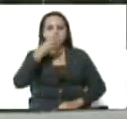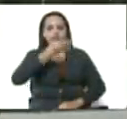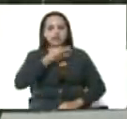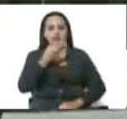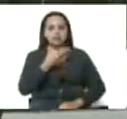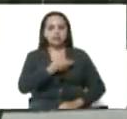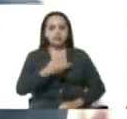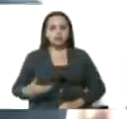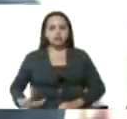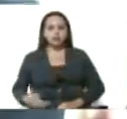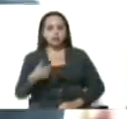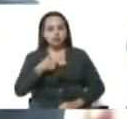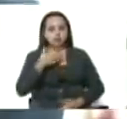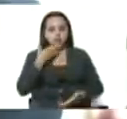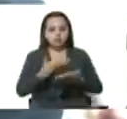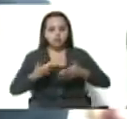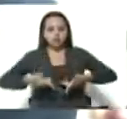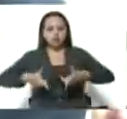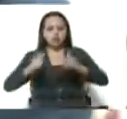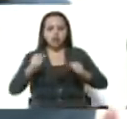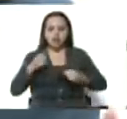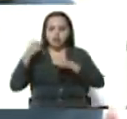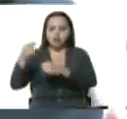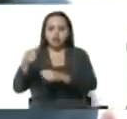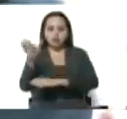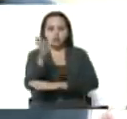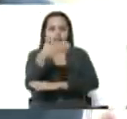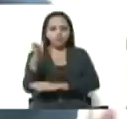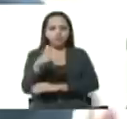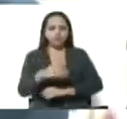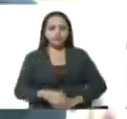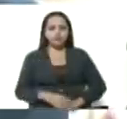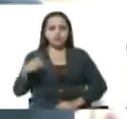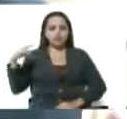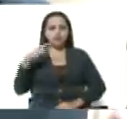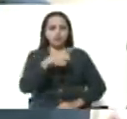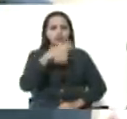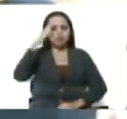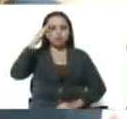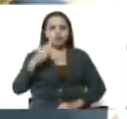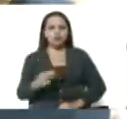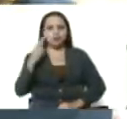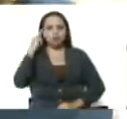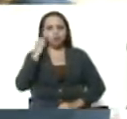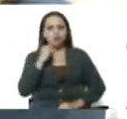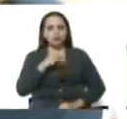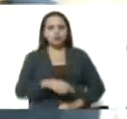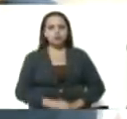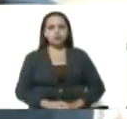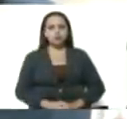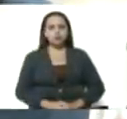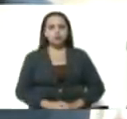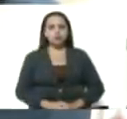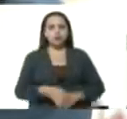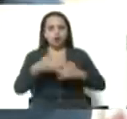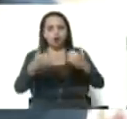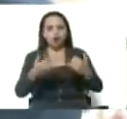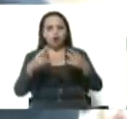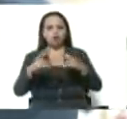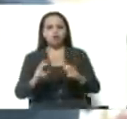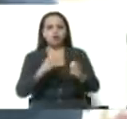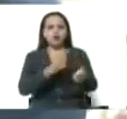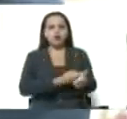solicitó su autorización para hacer entrega del estandarte la gloriosa aviación militar bolivariana al compañero y hermano